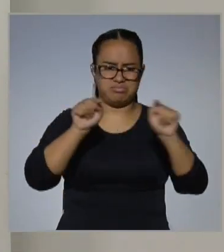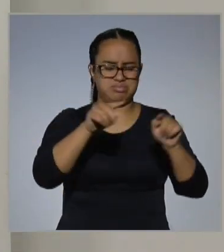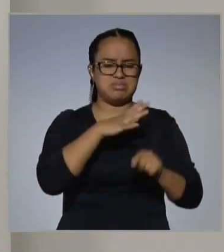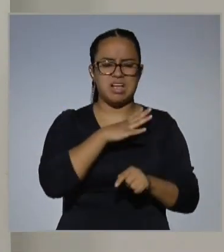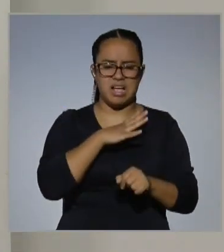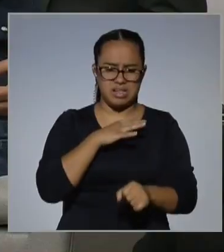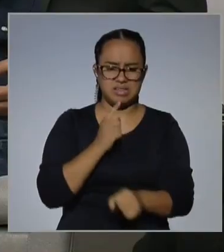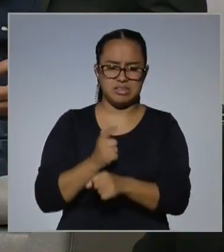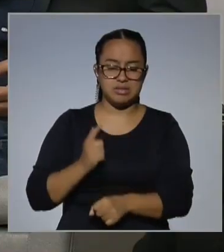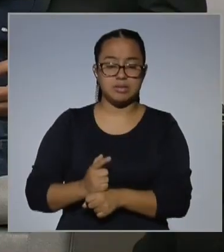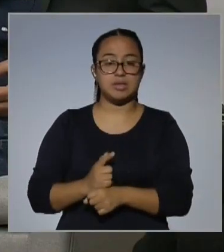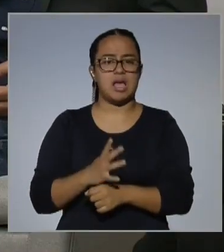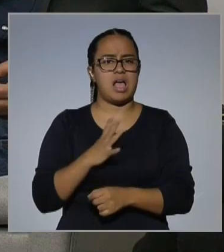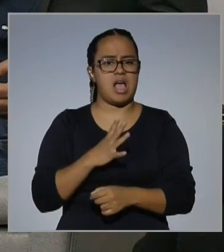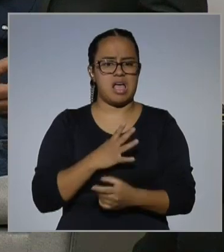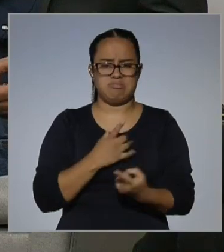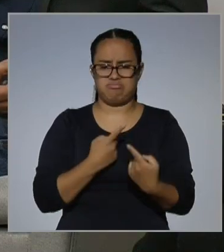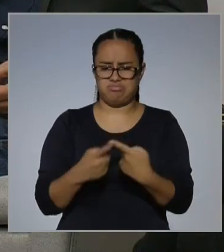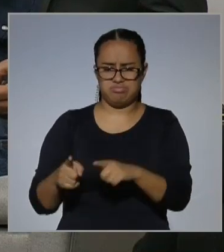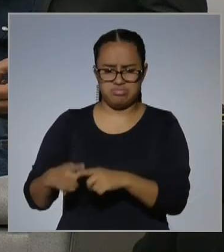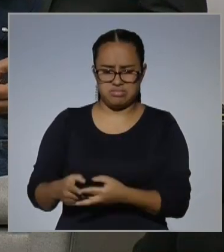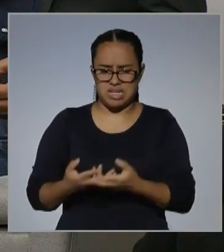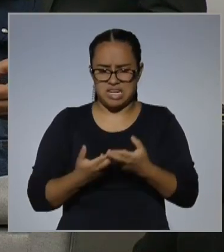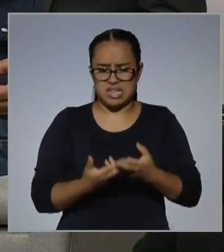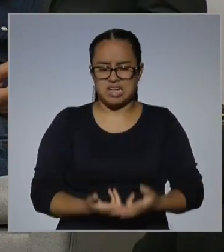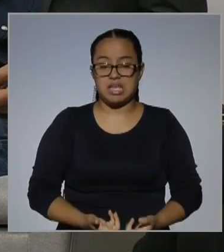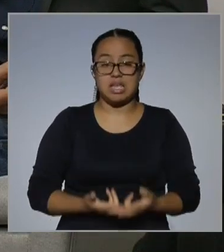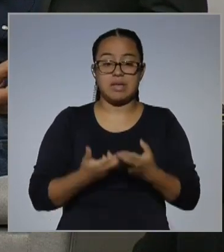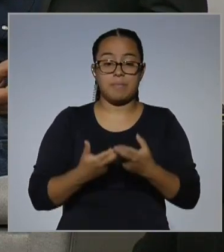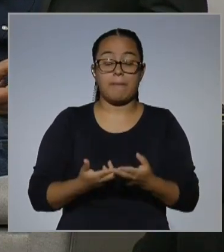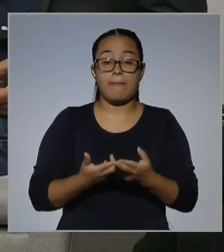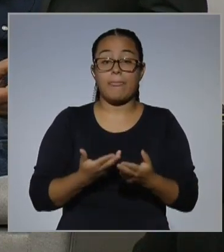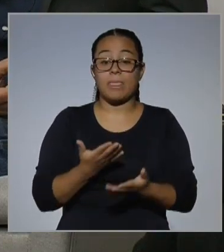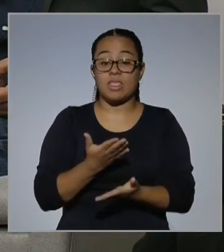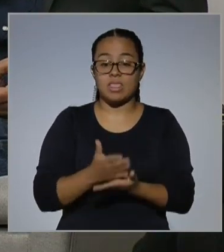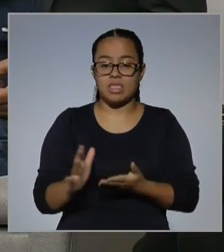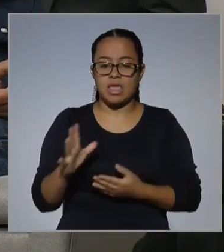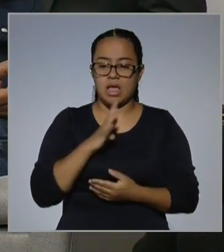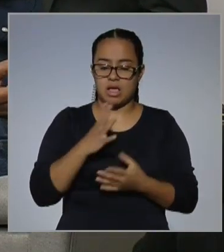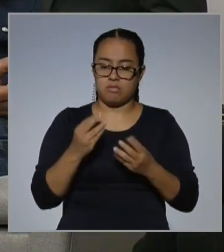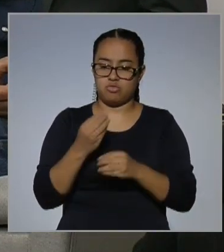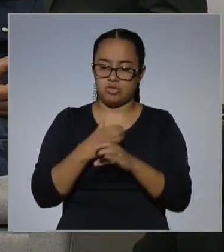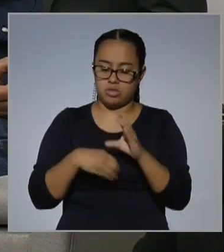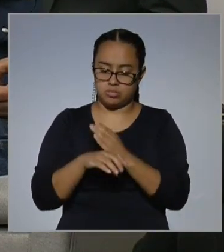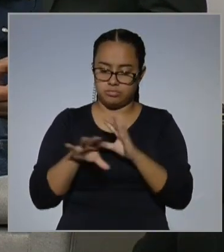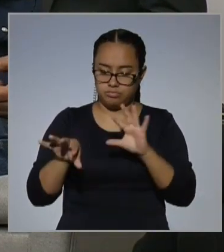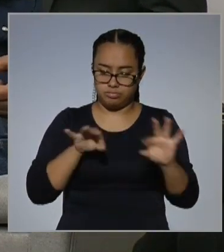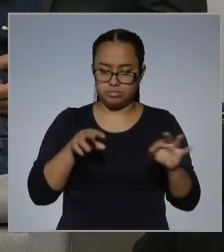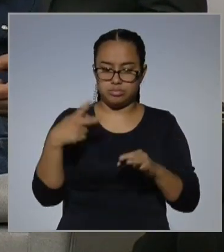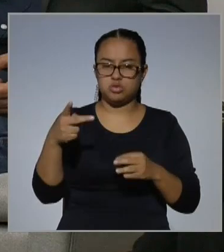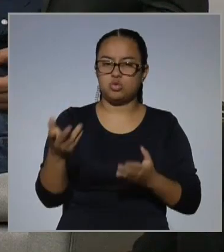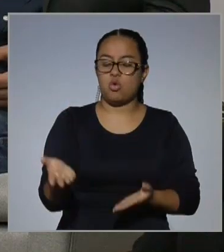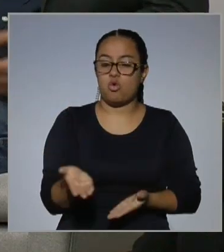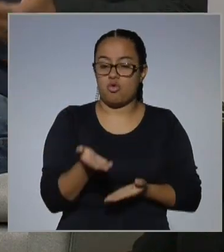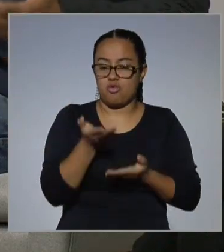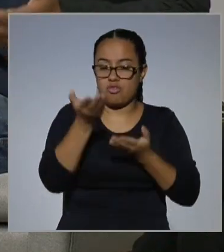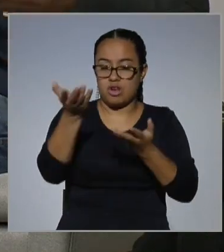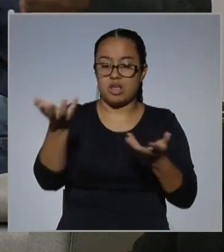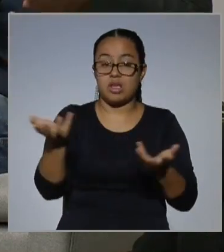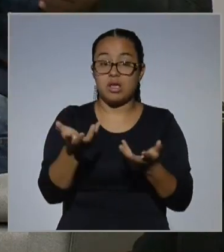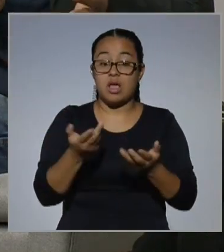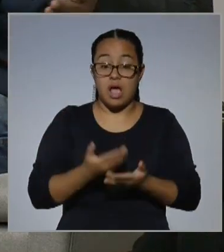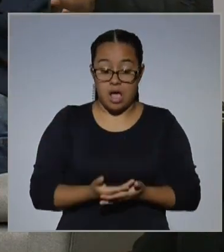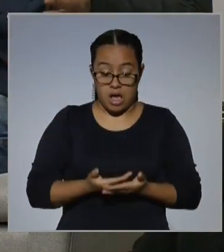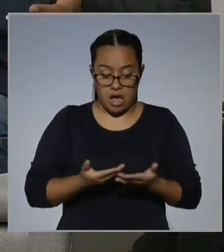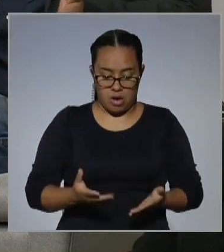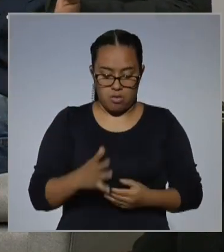país, muy ricas. Y además con muchos elementos en las ofrendas que hoy tenemos